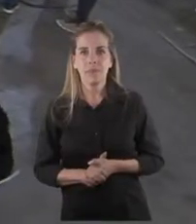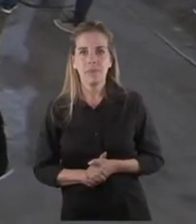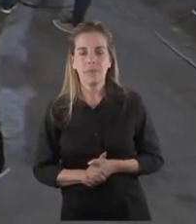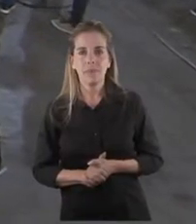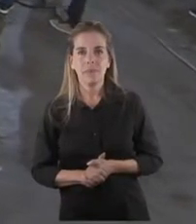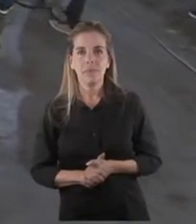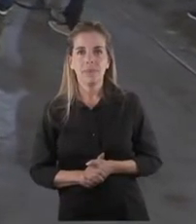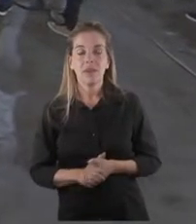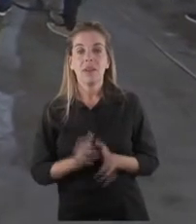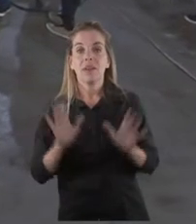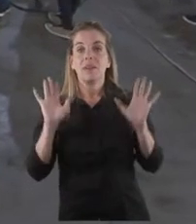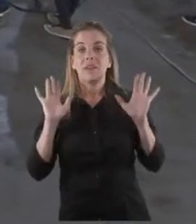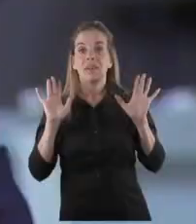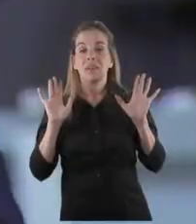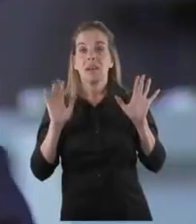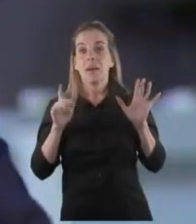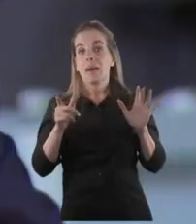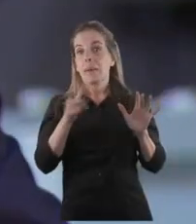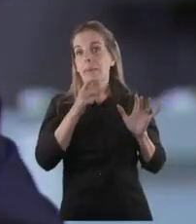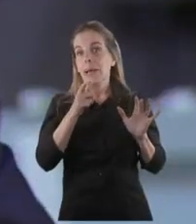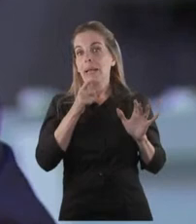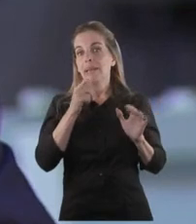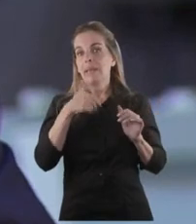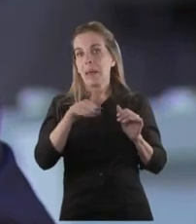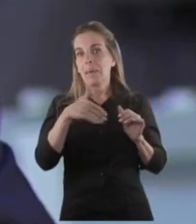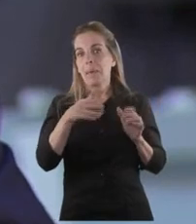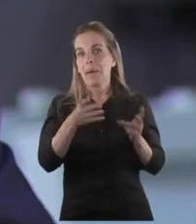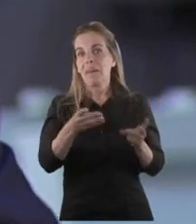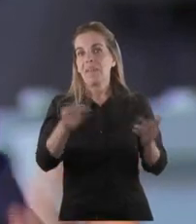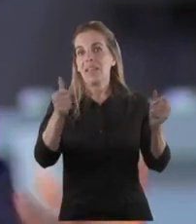Y cuando todo parecía empezar a ponerse en orden,